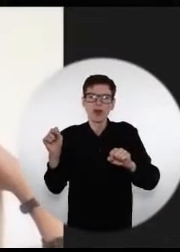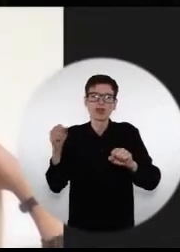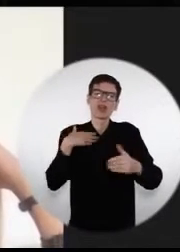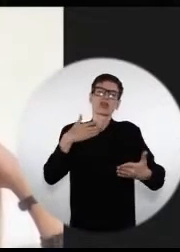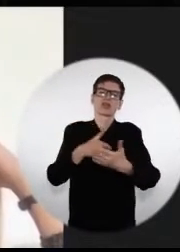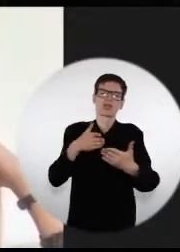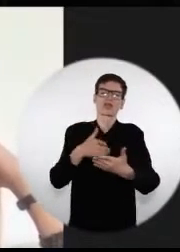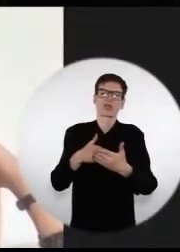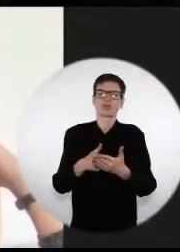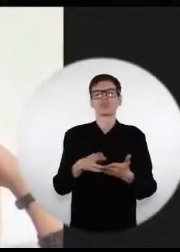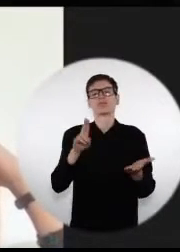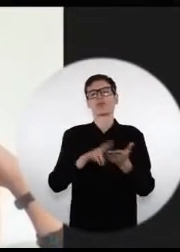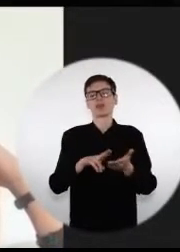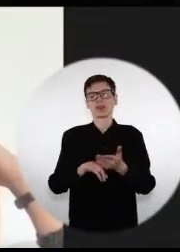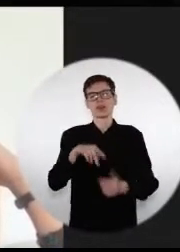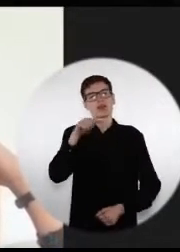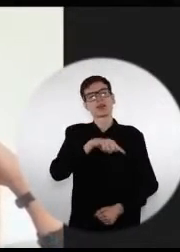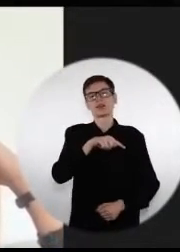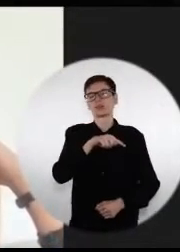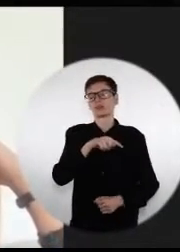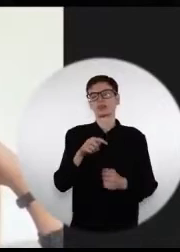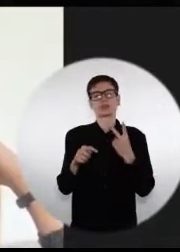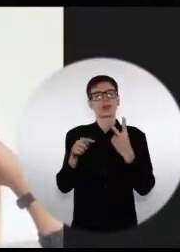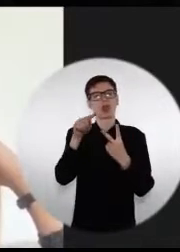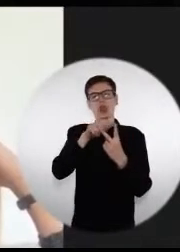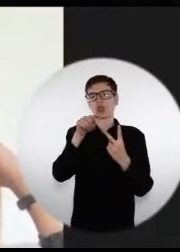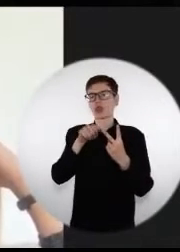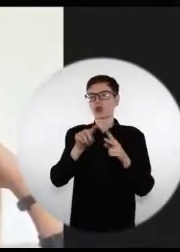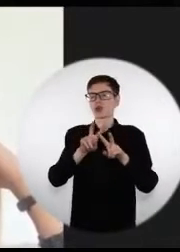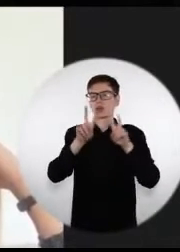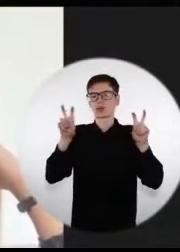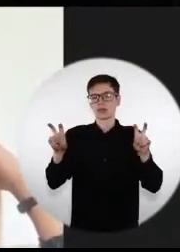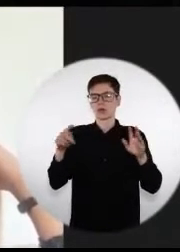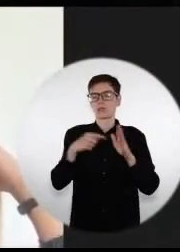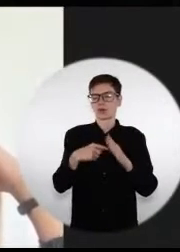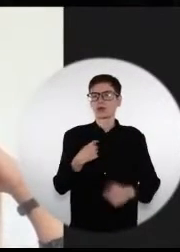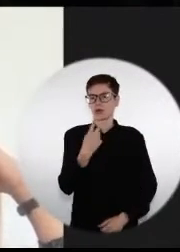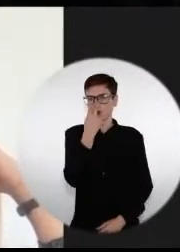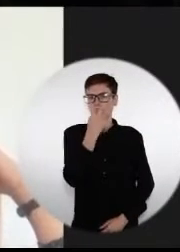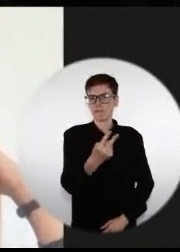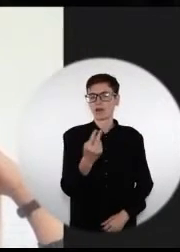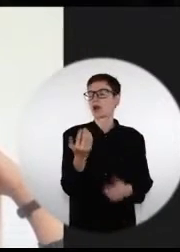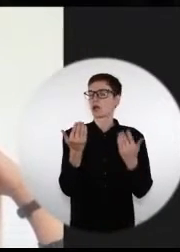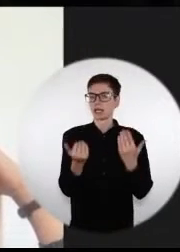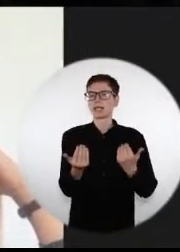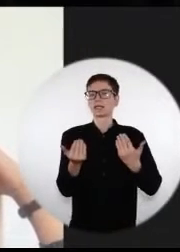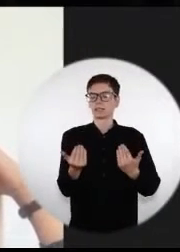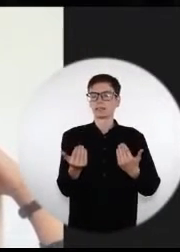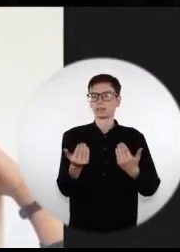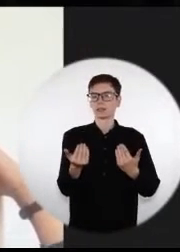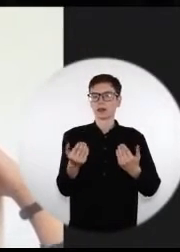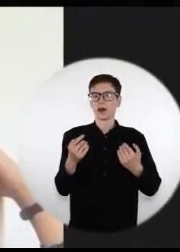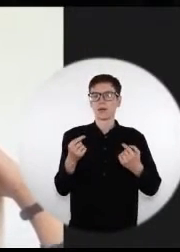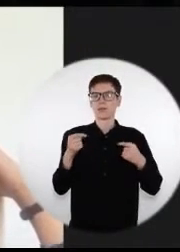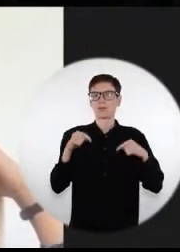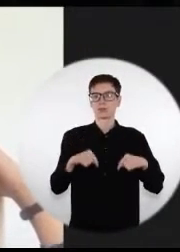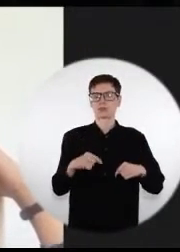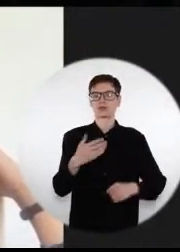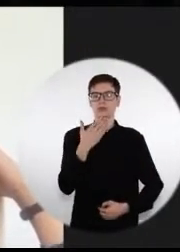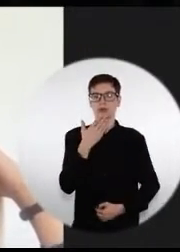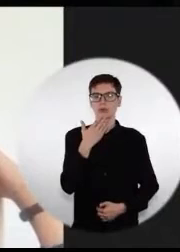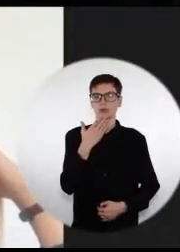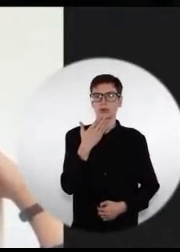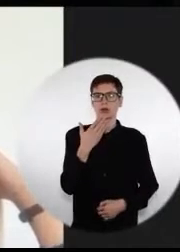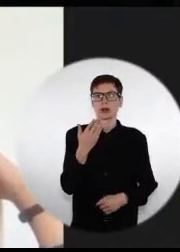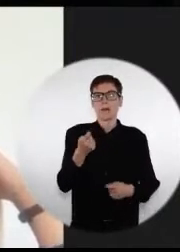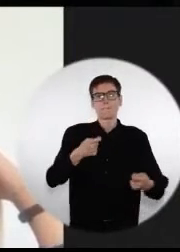un audiolibro que finalmente no se puede producir está en formato entonces un poco y eso